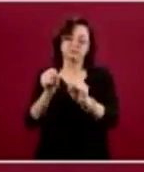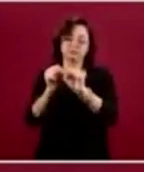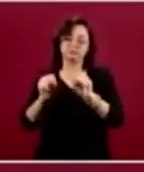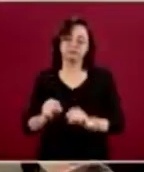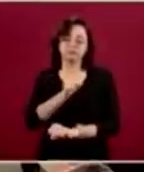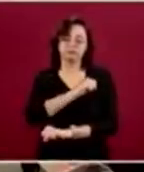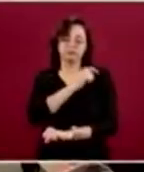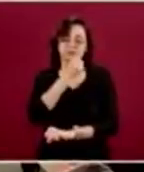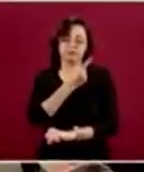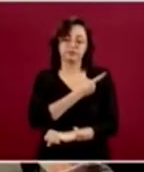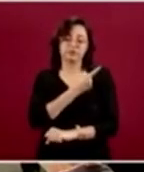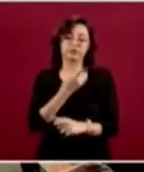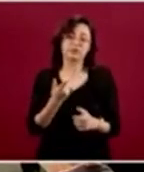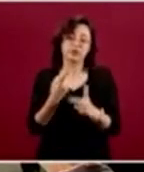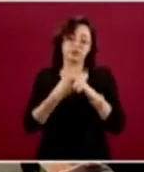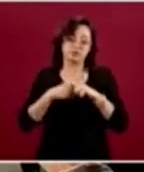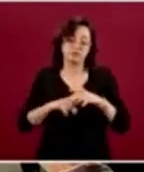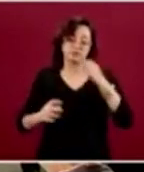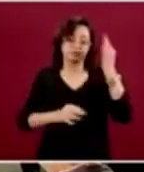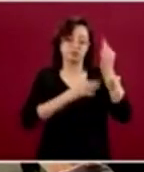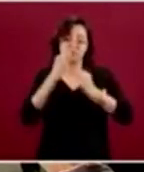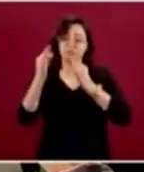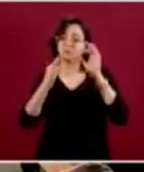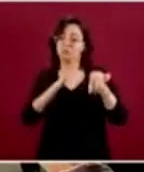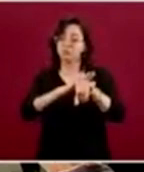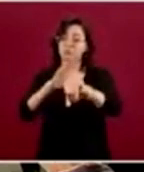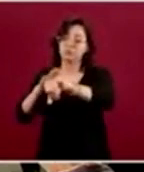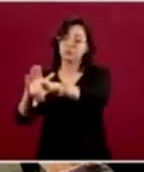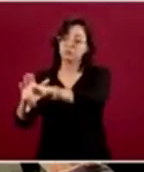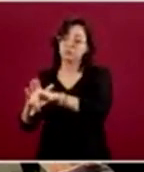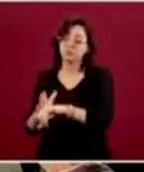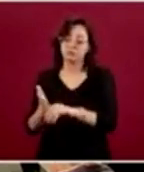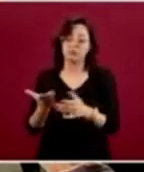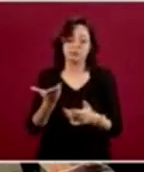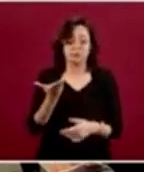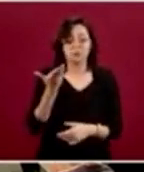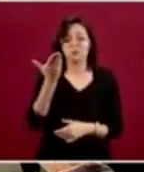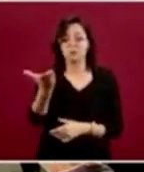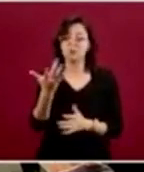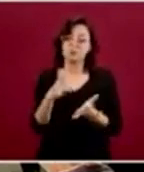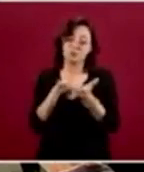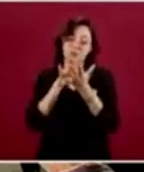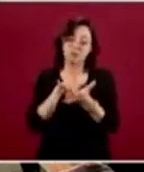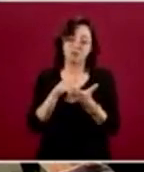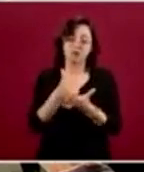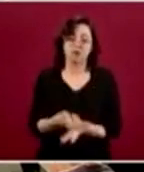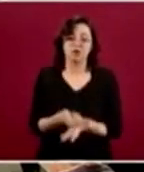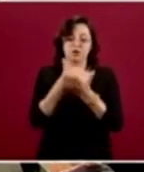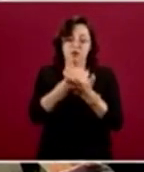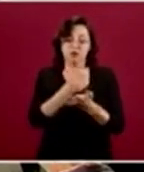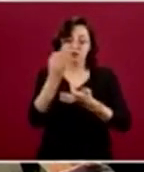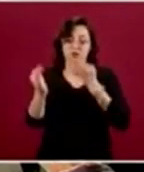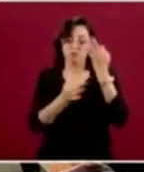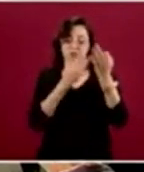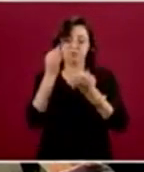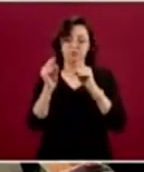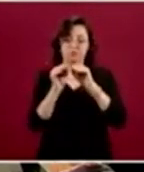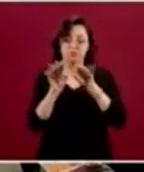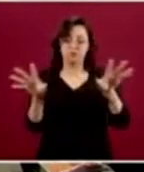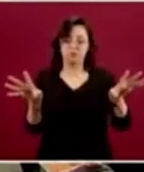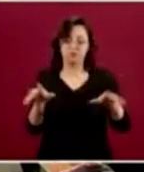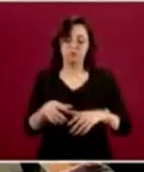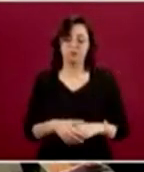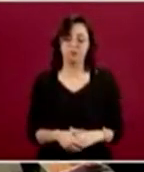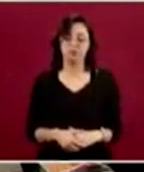ello lanzó esta convocatoria. Les pedimos muy atentamente que nos ayuden en la difusión de la misma.